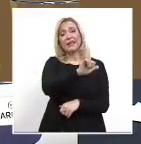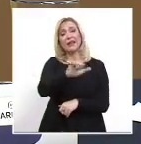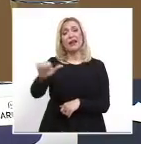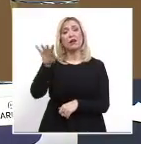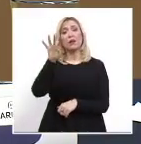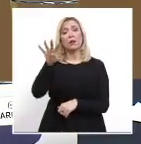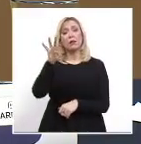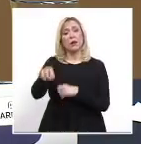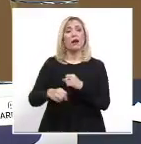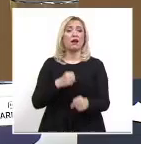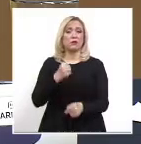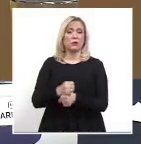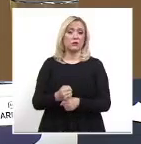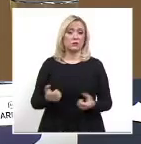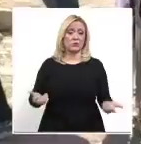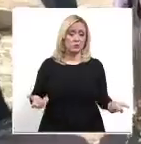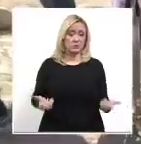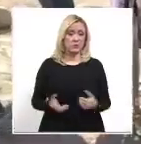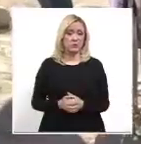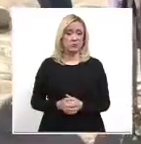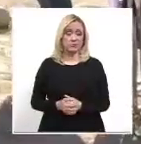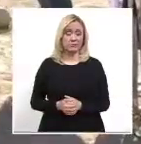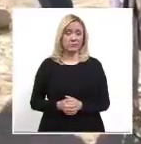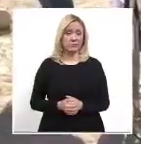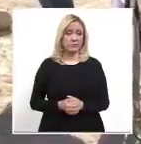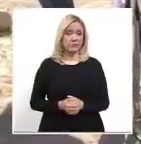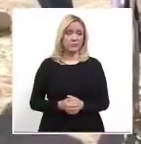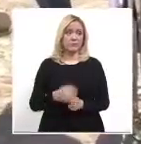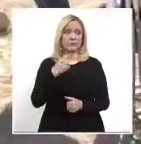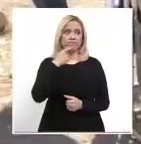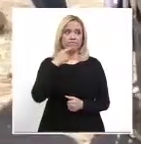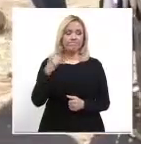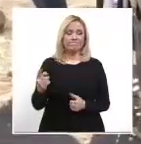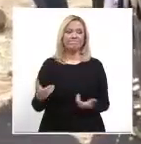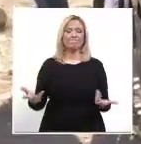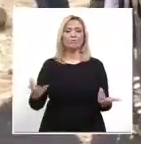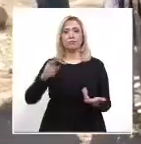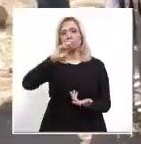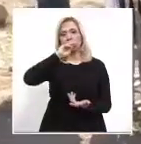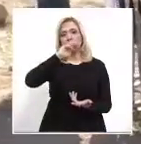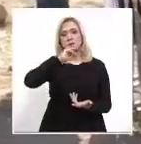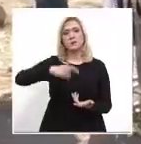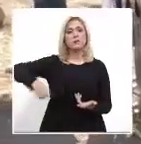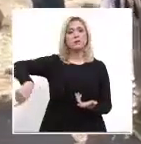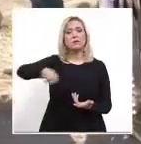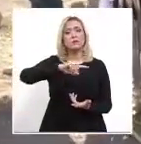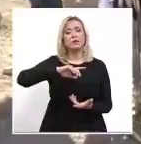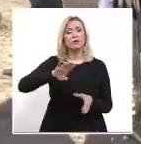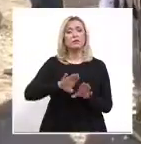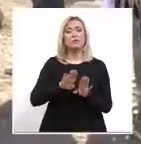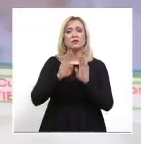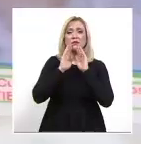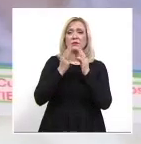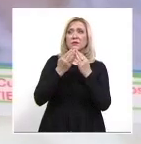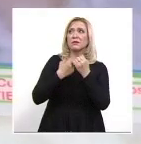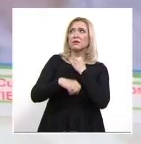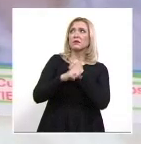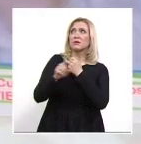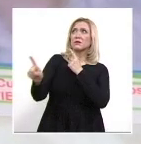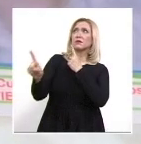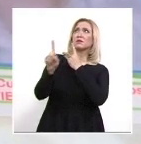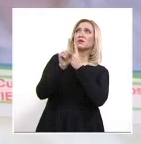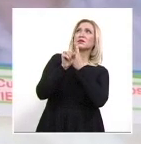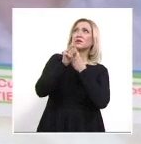a 19 años de edad. Mencionaron que debido a que madres de familia son víctimas del crimen organizado, más